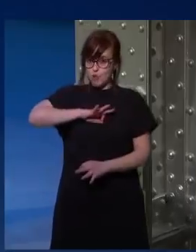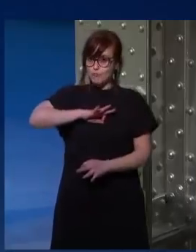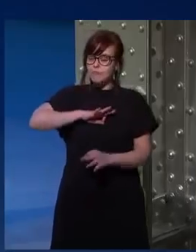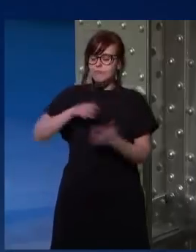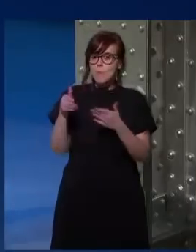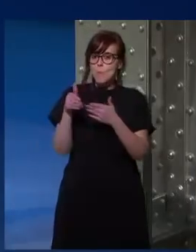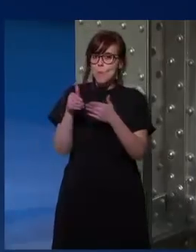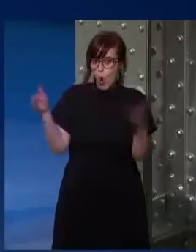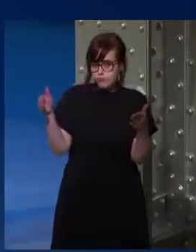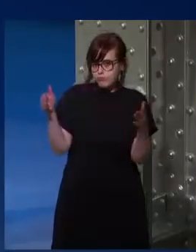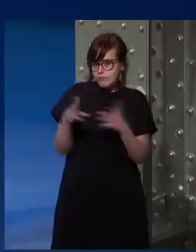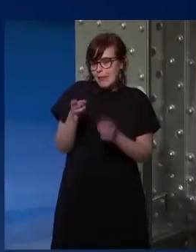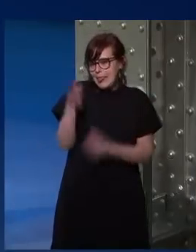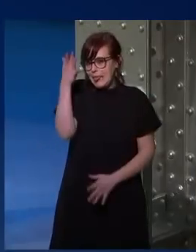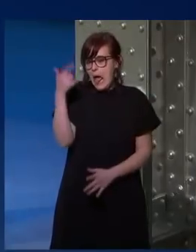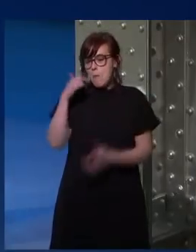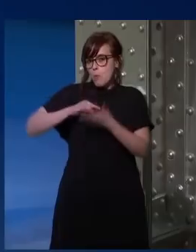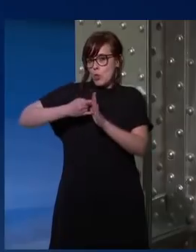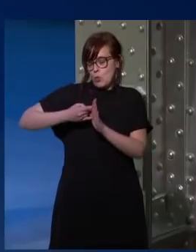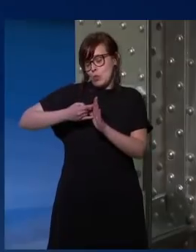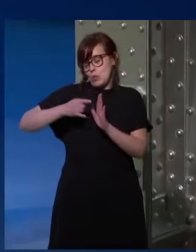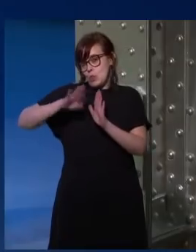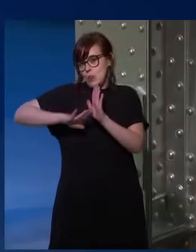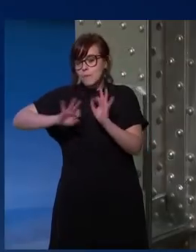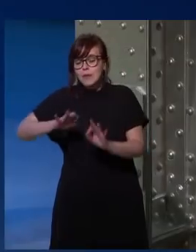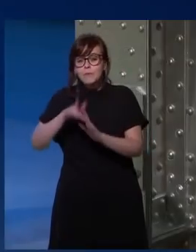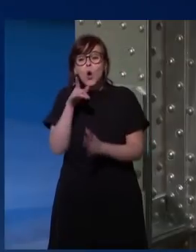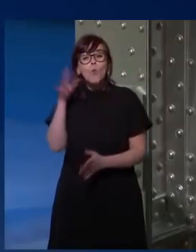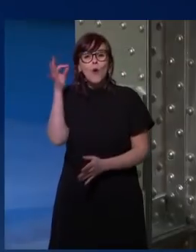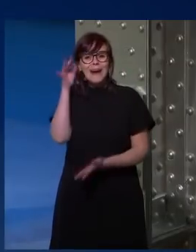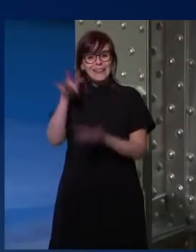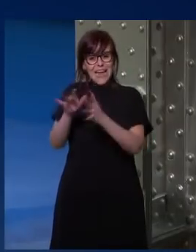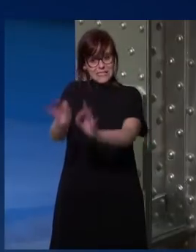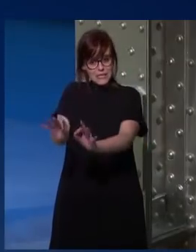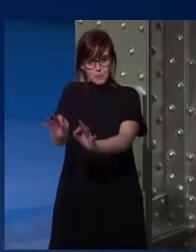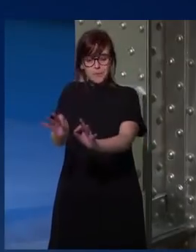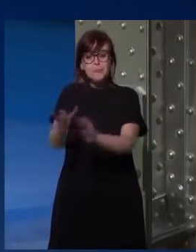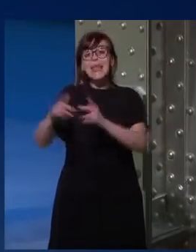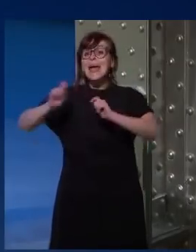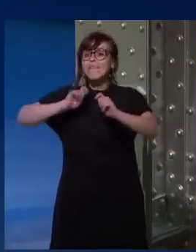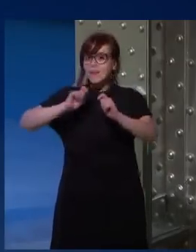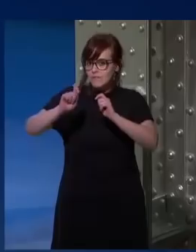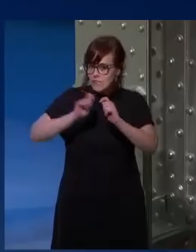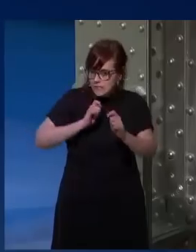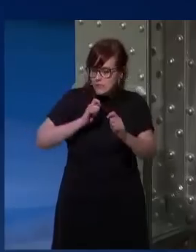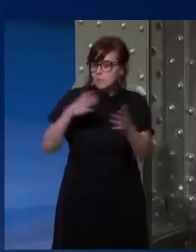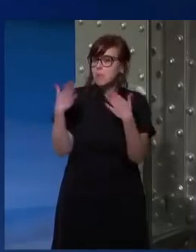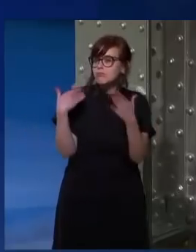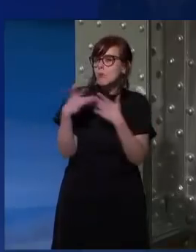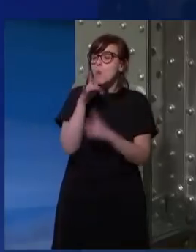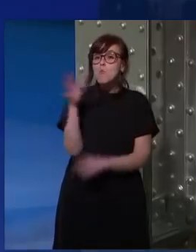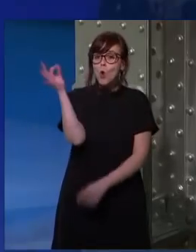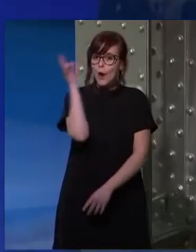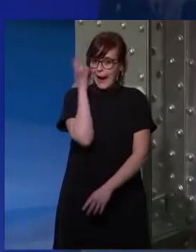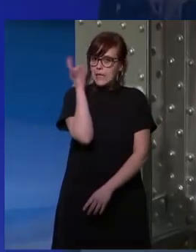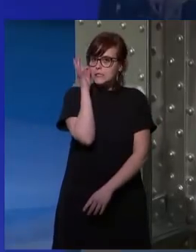empezó me presentó la idea de hacer un Mujer tenía que ser, y que fueran entrevistas con mujeres y que